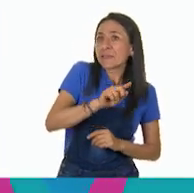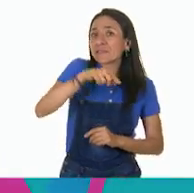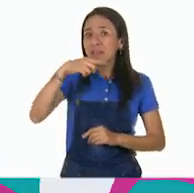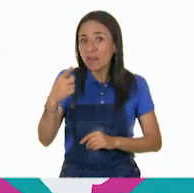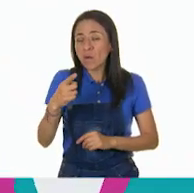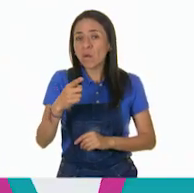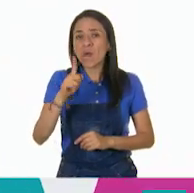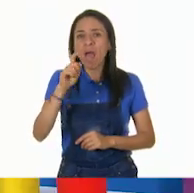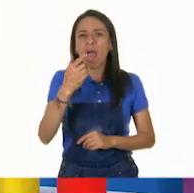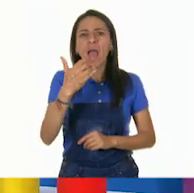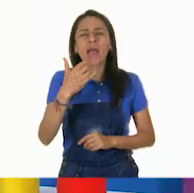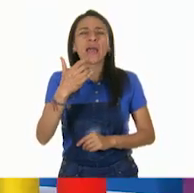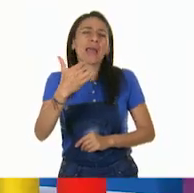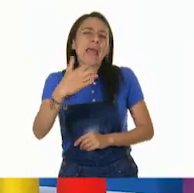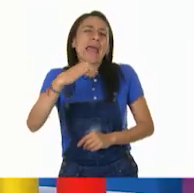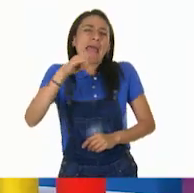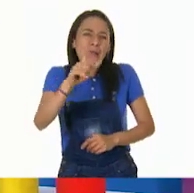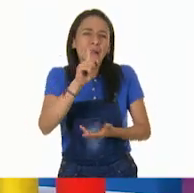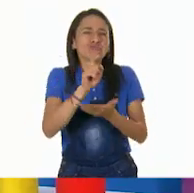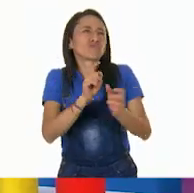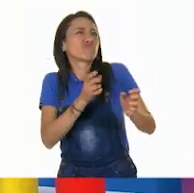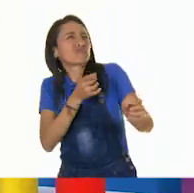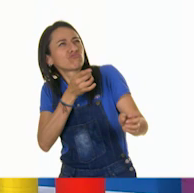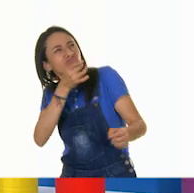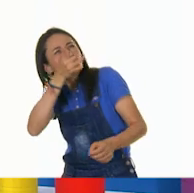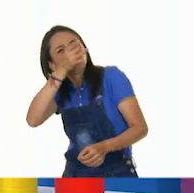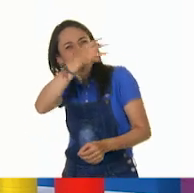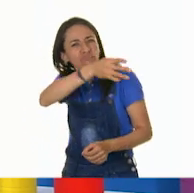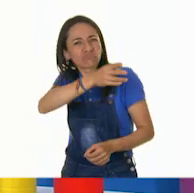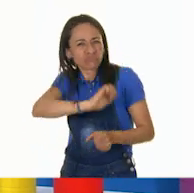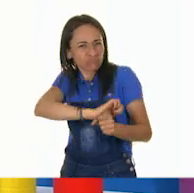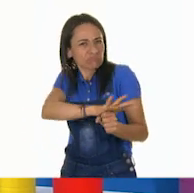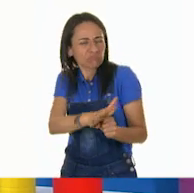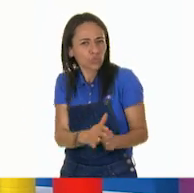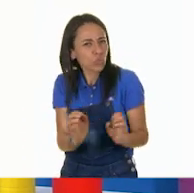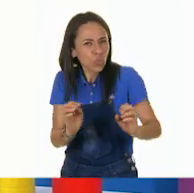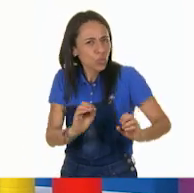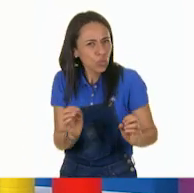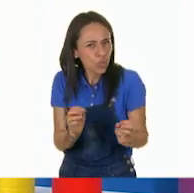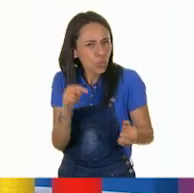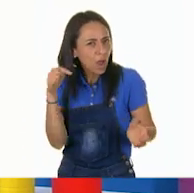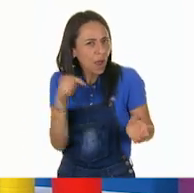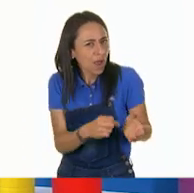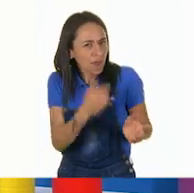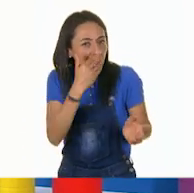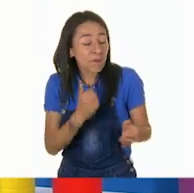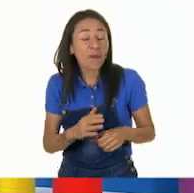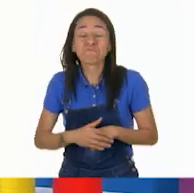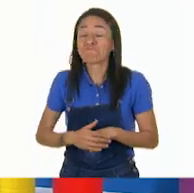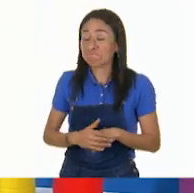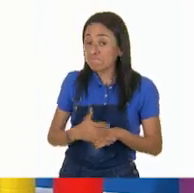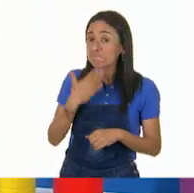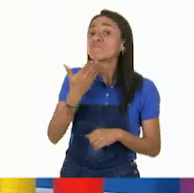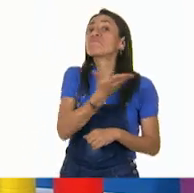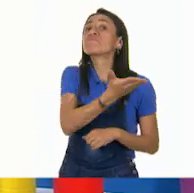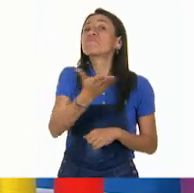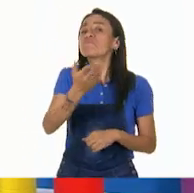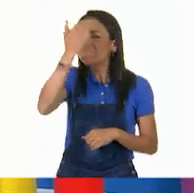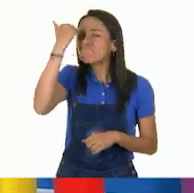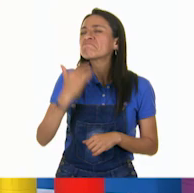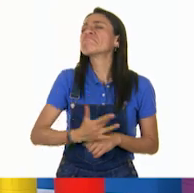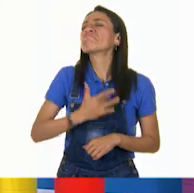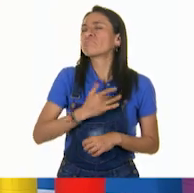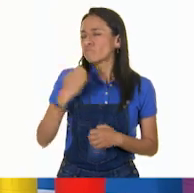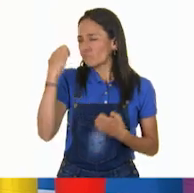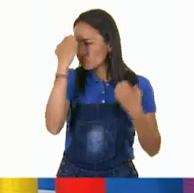esa es una muy buena observación raulito niñas y niños que les parece este análisis que hemos hecho espero que hayan podido